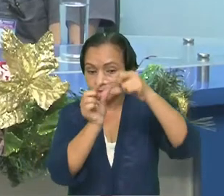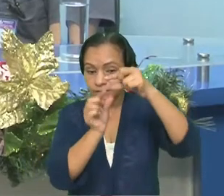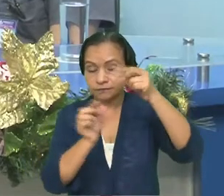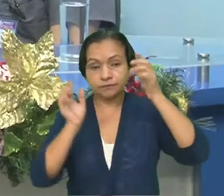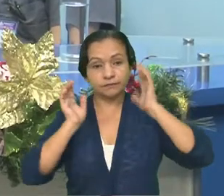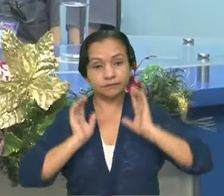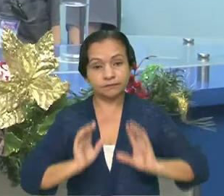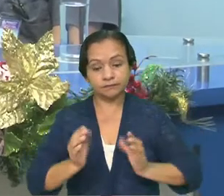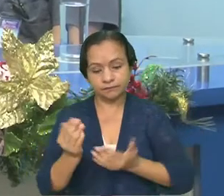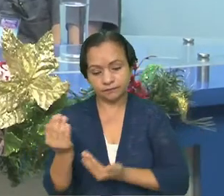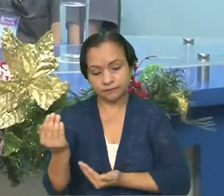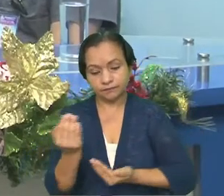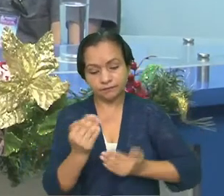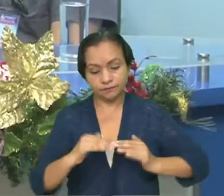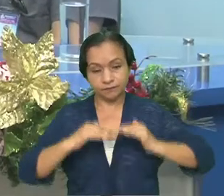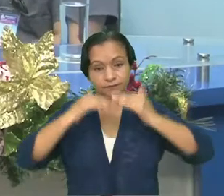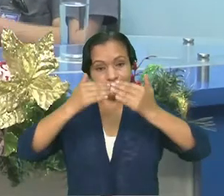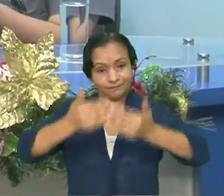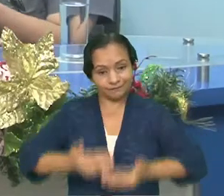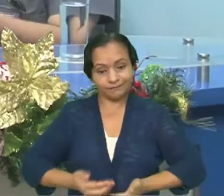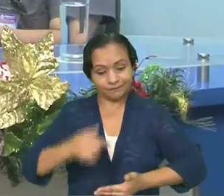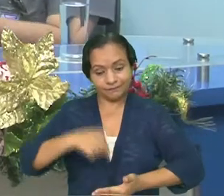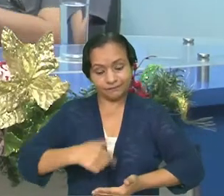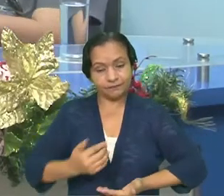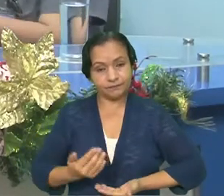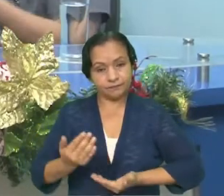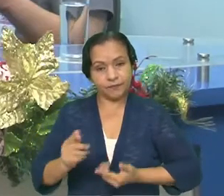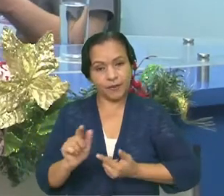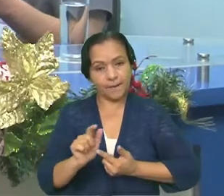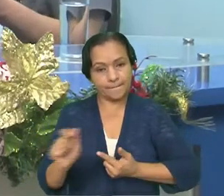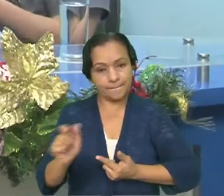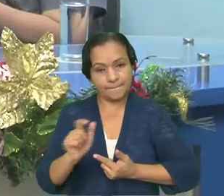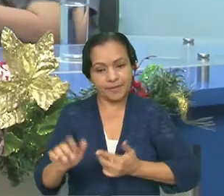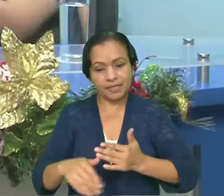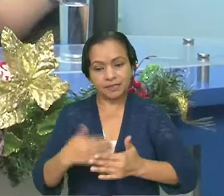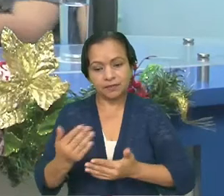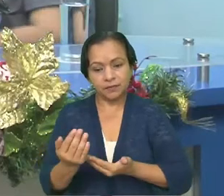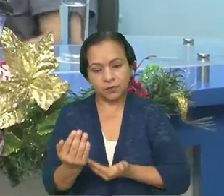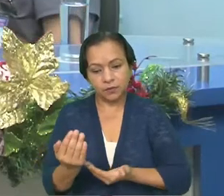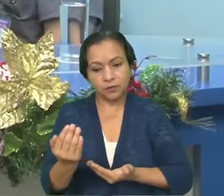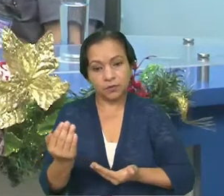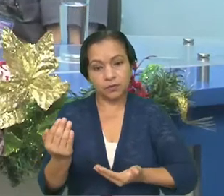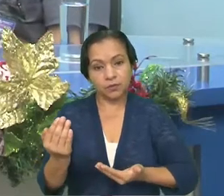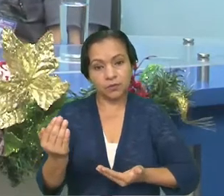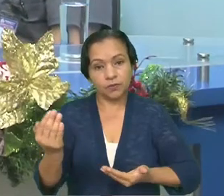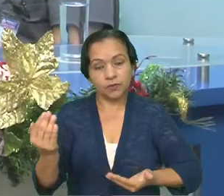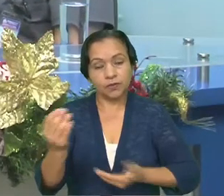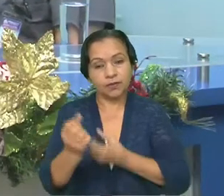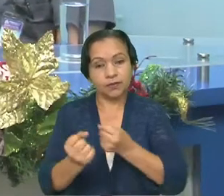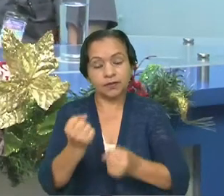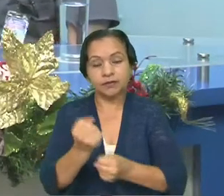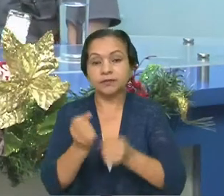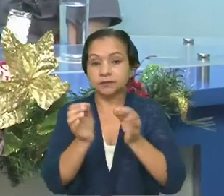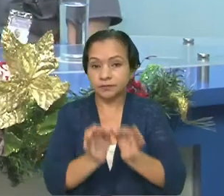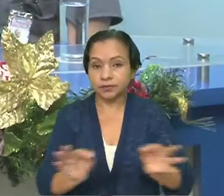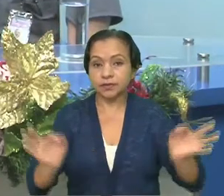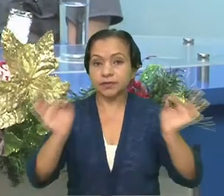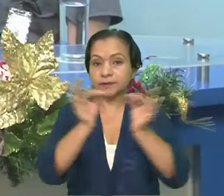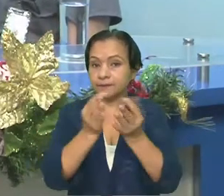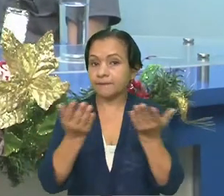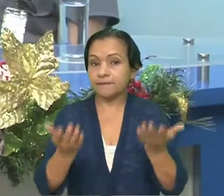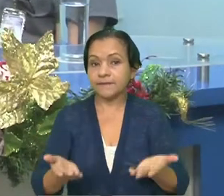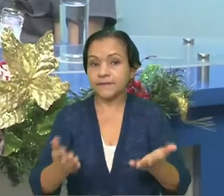cuando el niño todavía está dentro de la mamá. Sí, claro. Pero en los primeros meses y años es una etapa muy importante de la formación de la mielina.